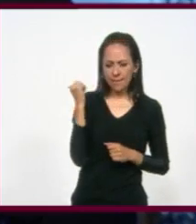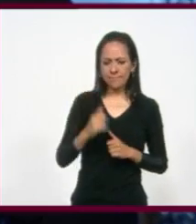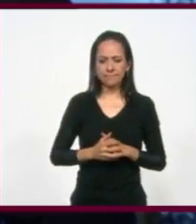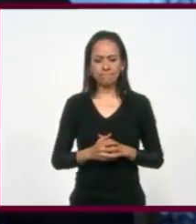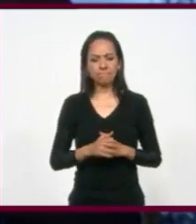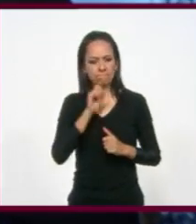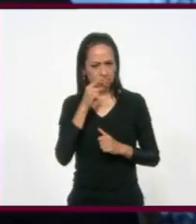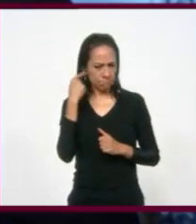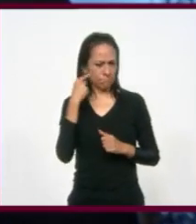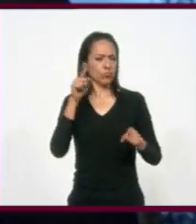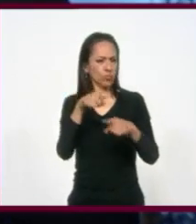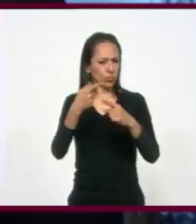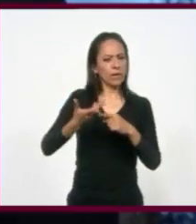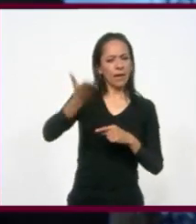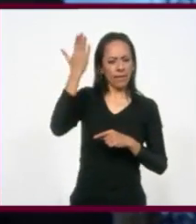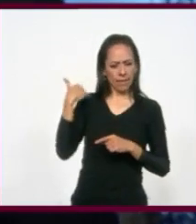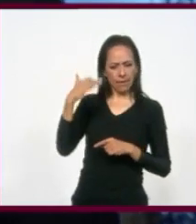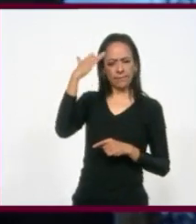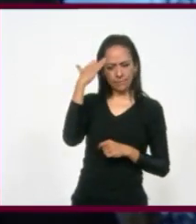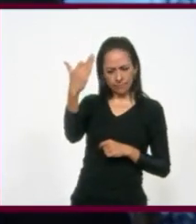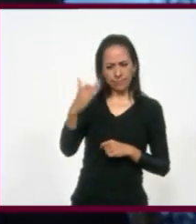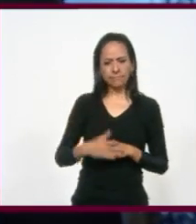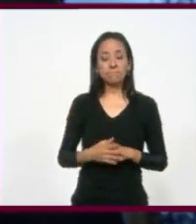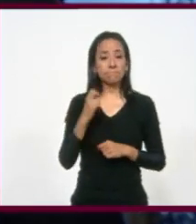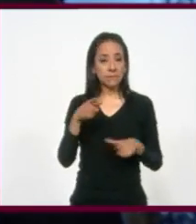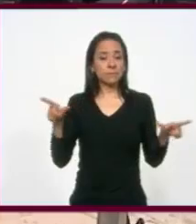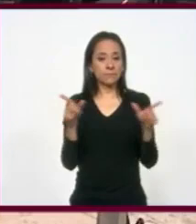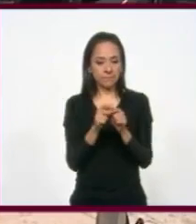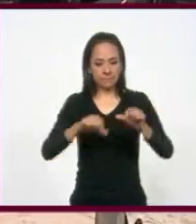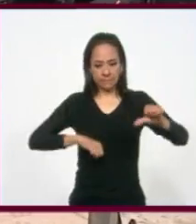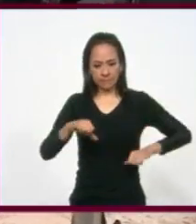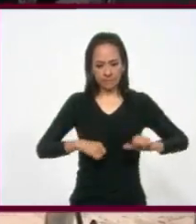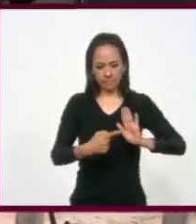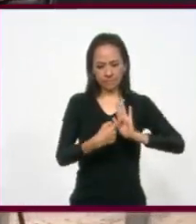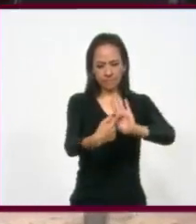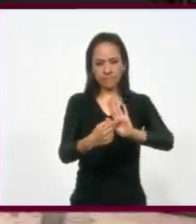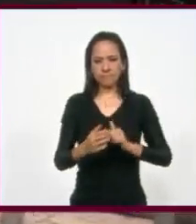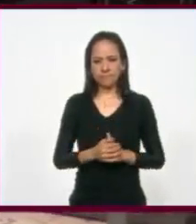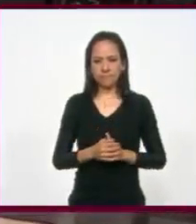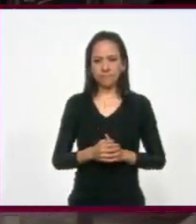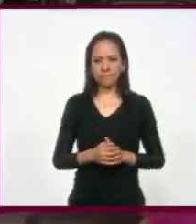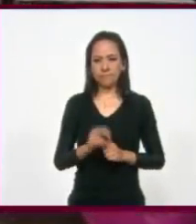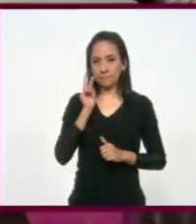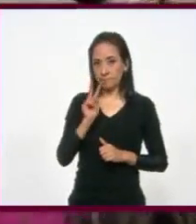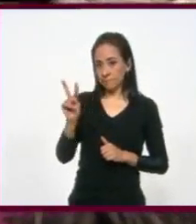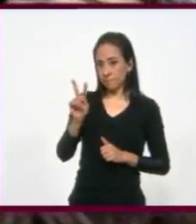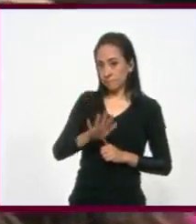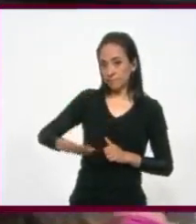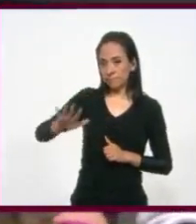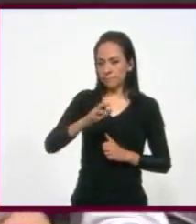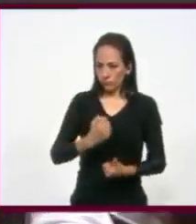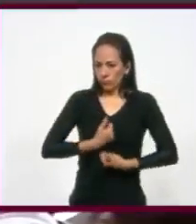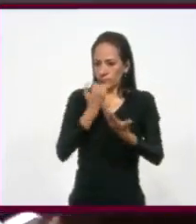retoman música de otros tiempos. Esto y más en el siguiente resumen. En Los Pastitos, expresión de la India